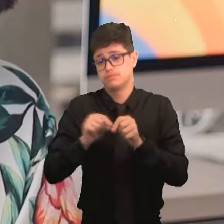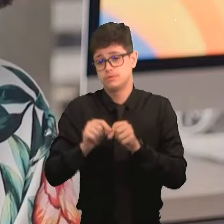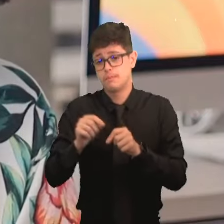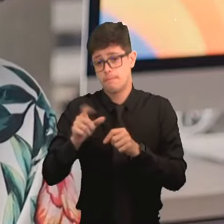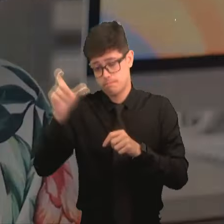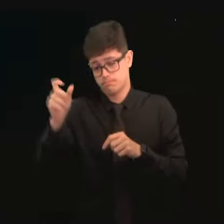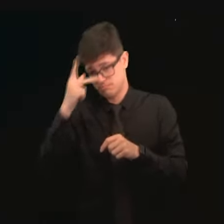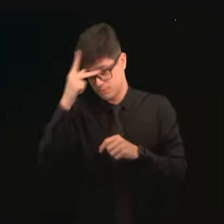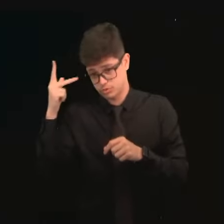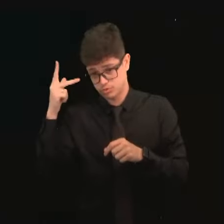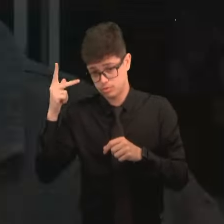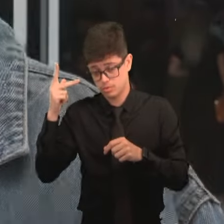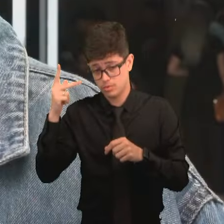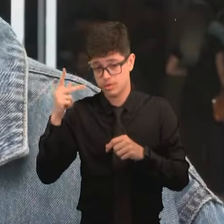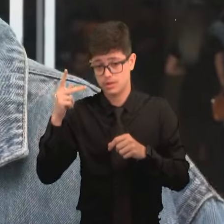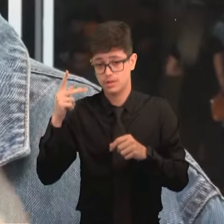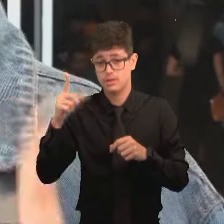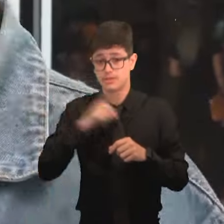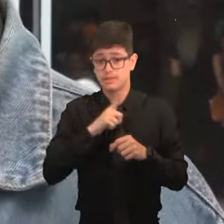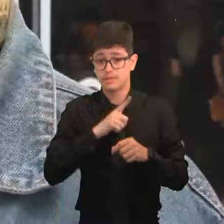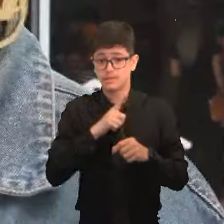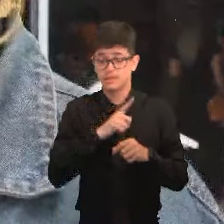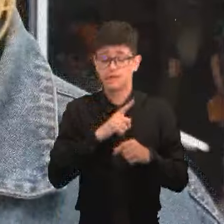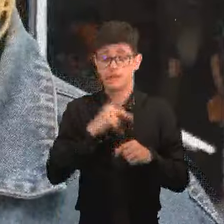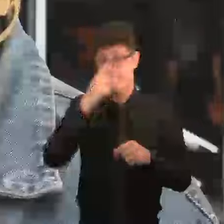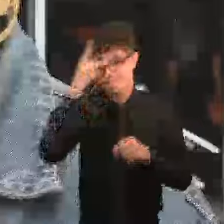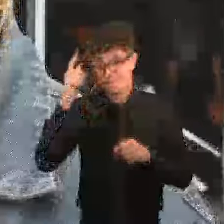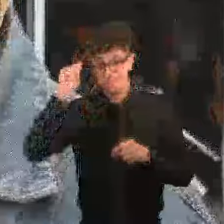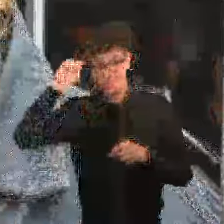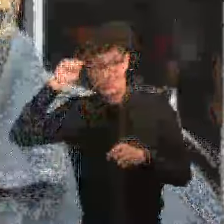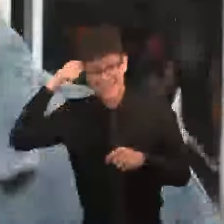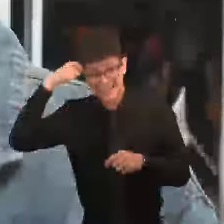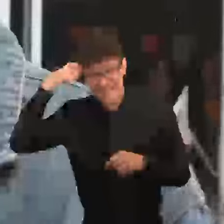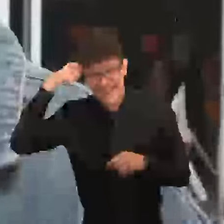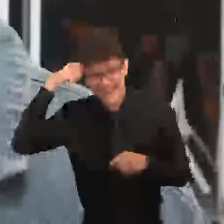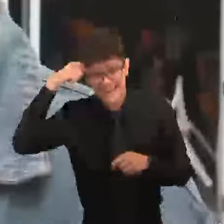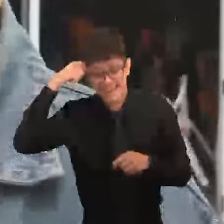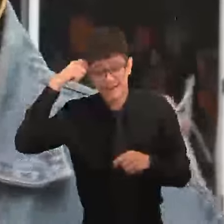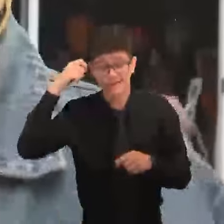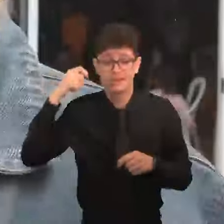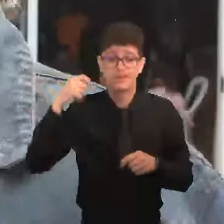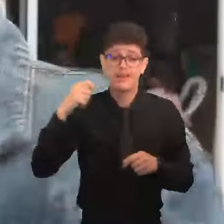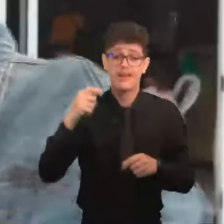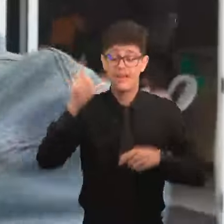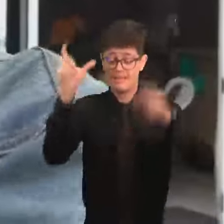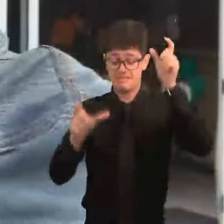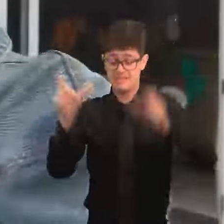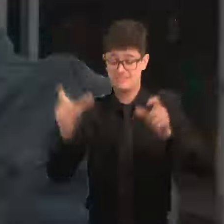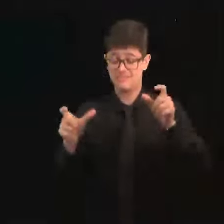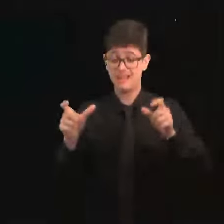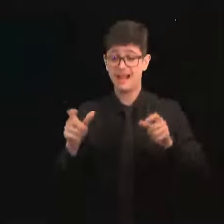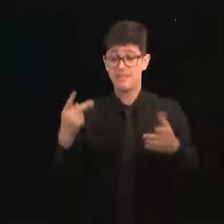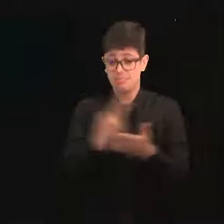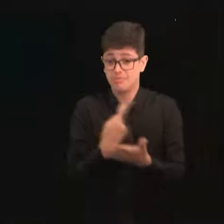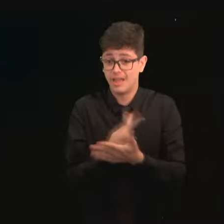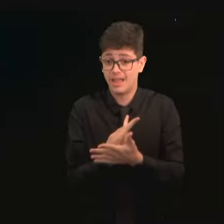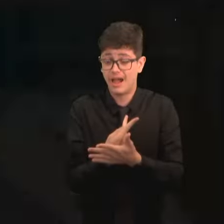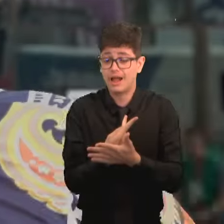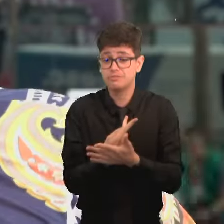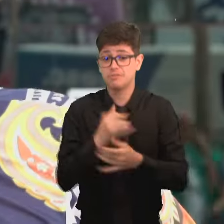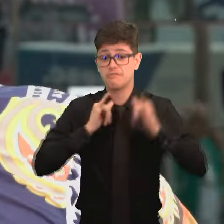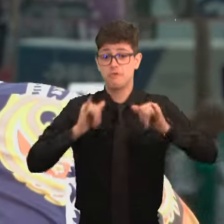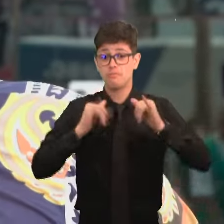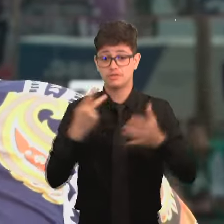que muestran una determinada realidad. Personas negras estaban siendo identificadas de